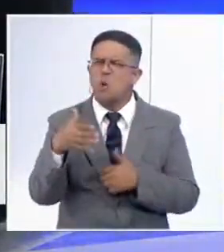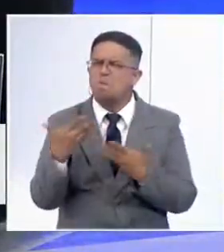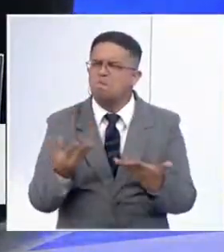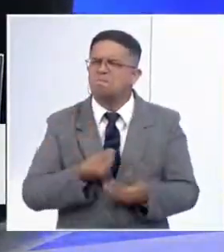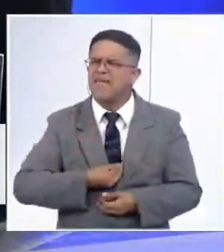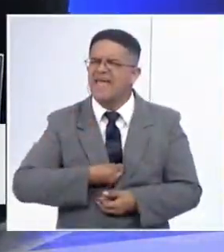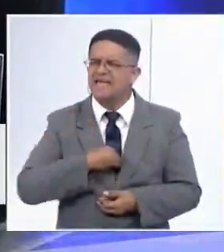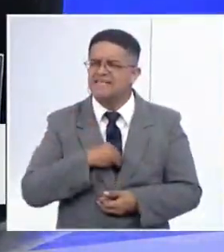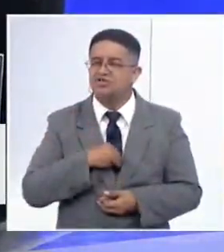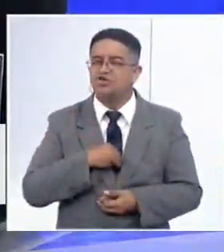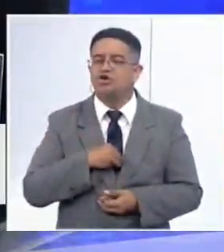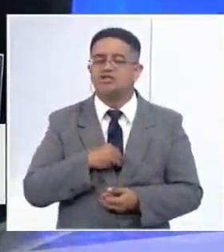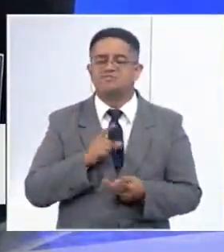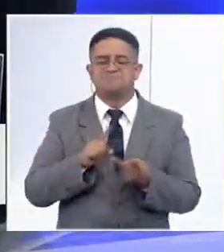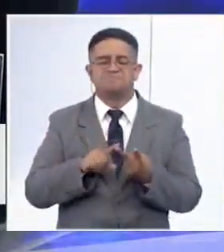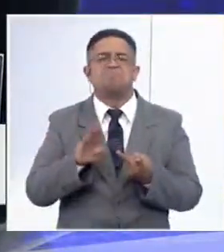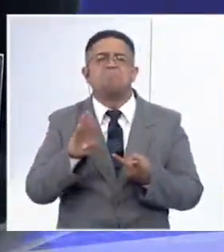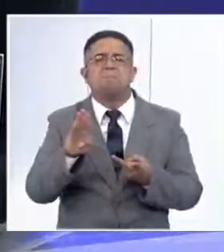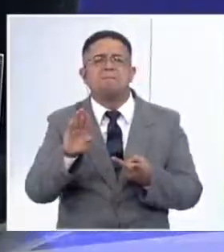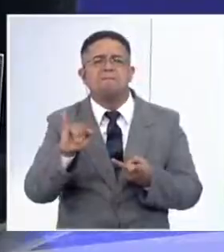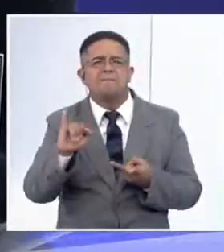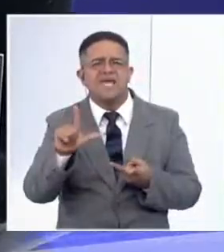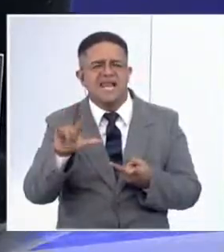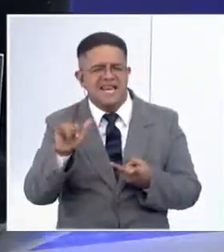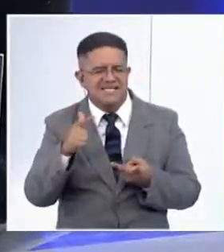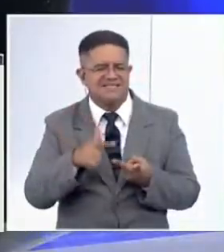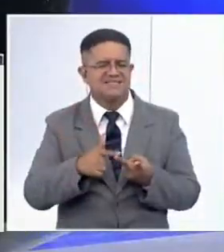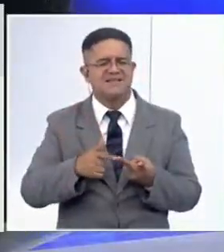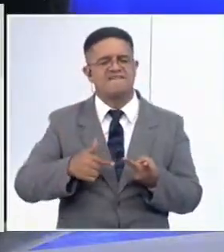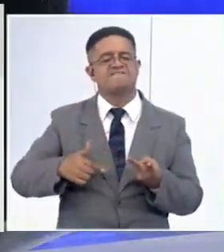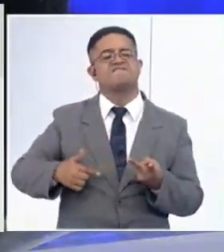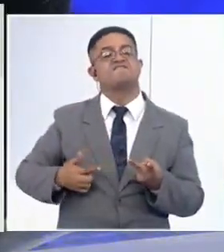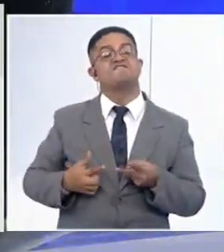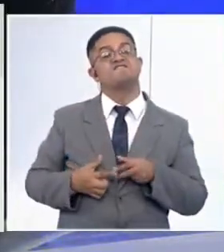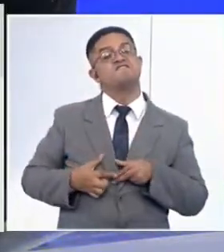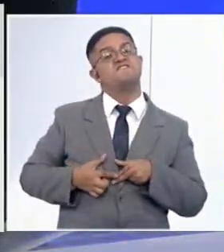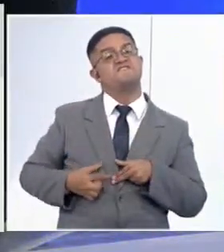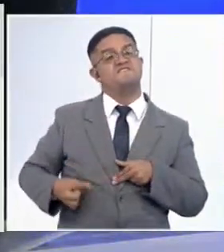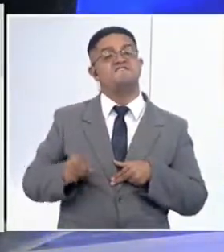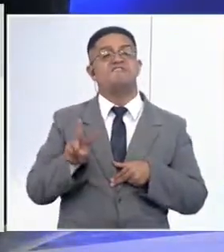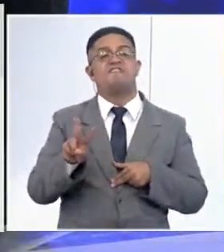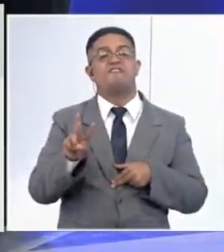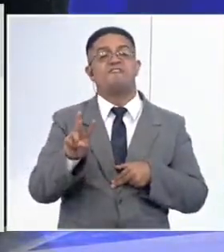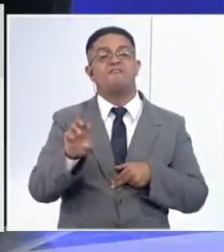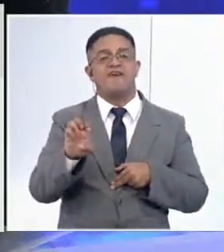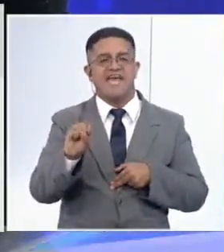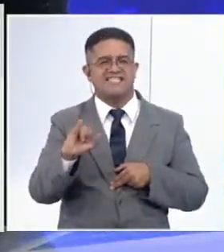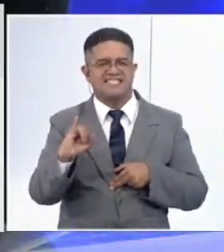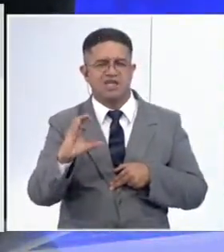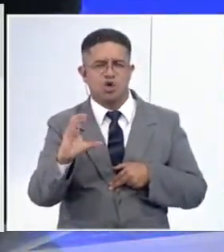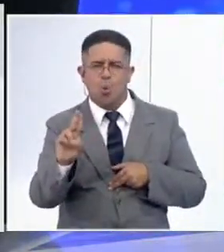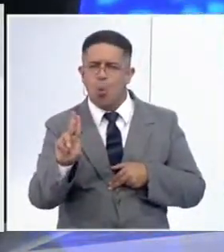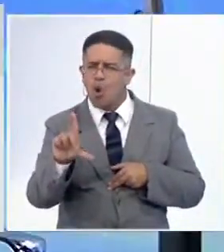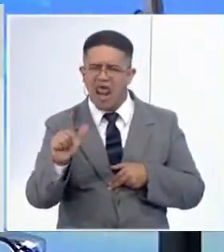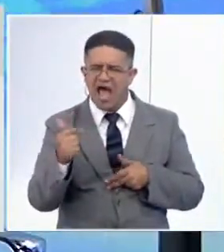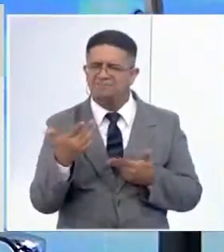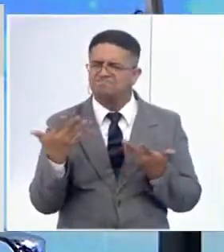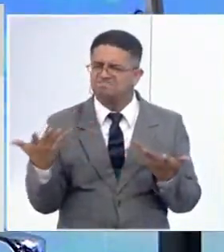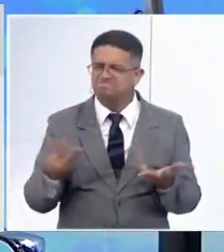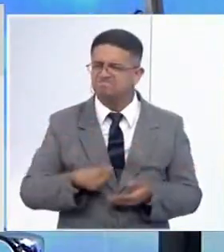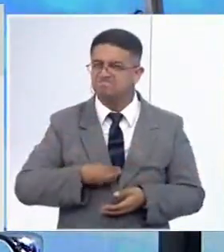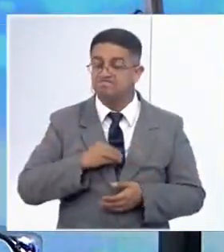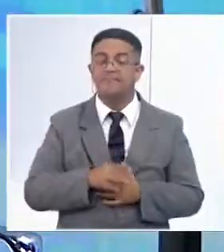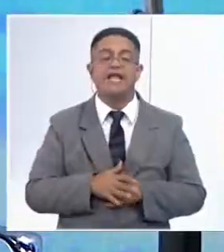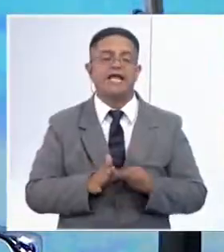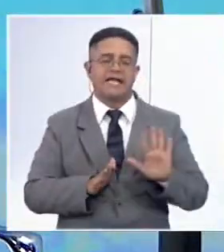estamos hablando de bilis, estamos hablando de la vesícula, entonces vamos a entender también estas conexiones que hay. Fíjate, antes de hablar de